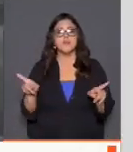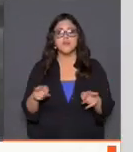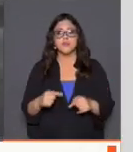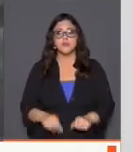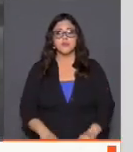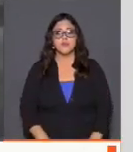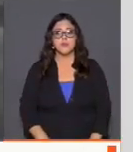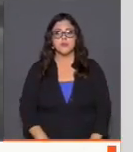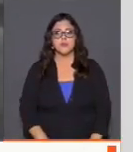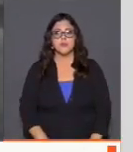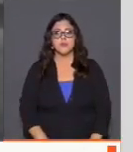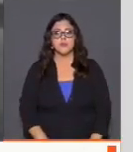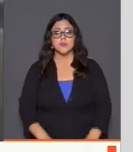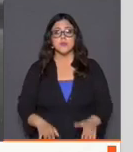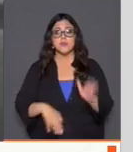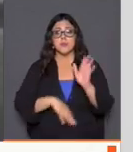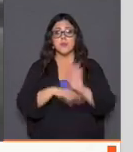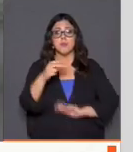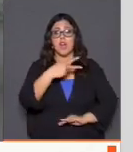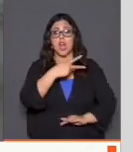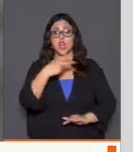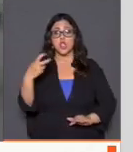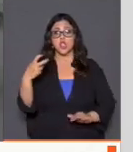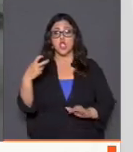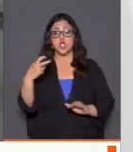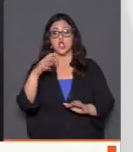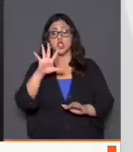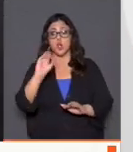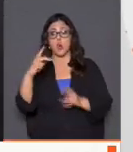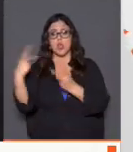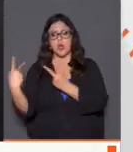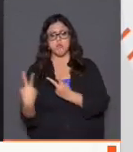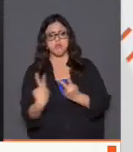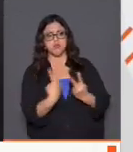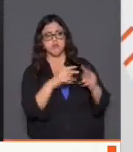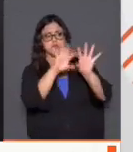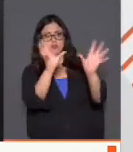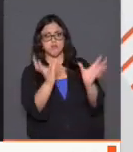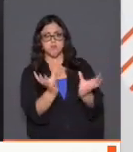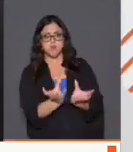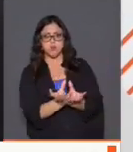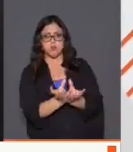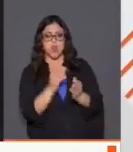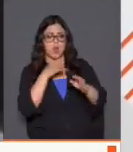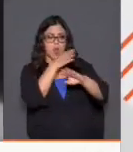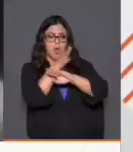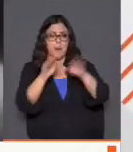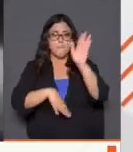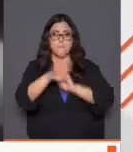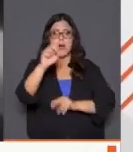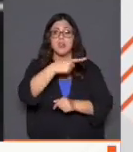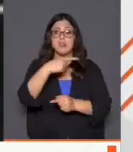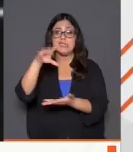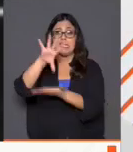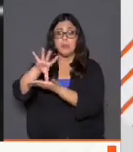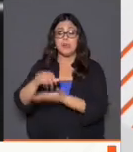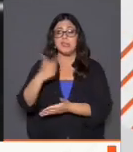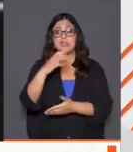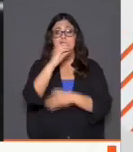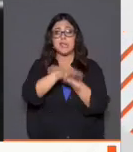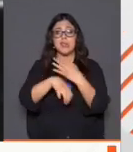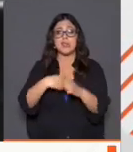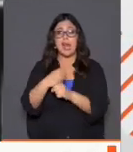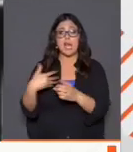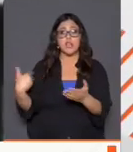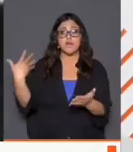se embarcó en más de 250 viajes por todo el mundo visitó más de 100 países en sus 70 años al mando de